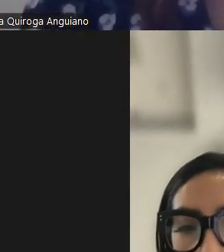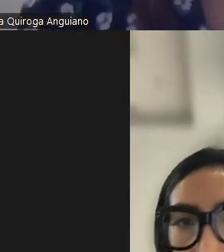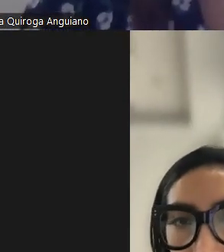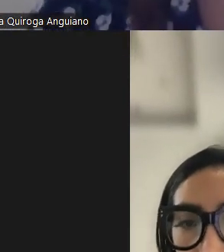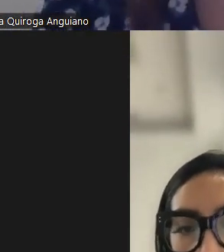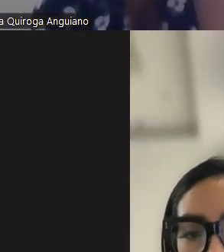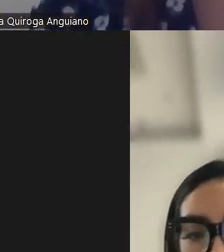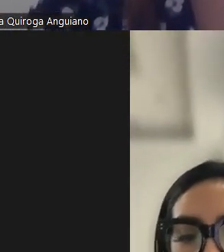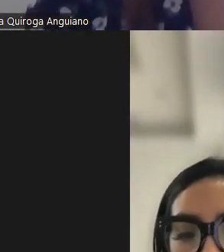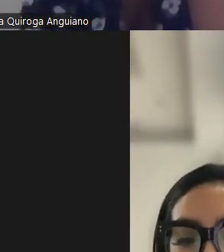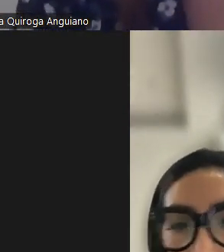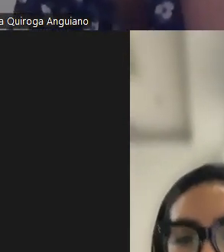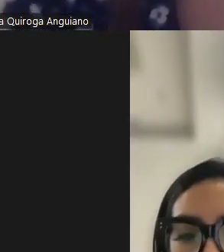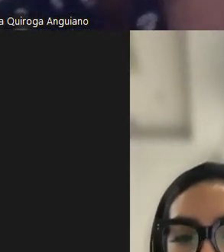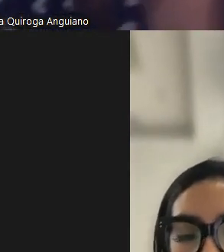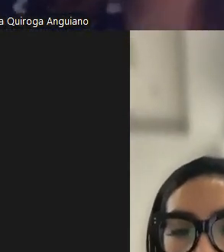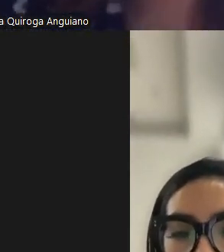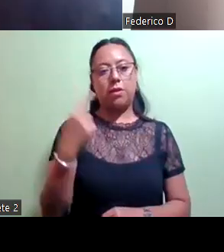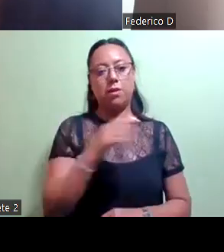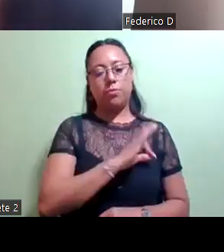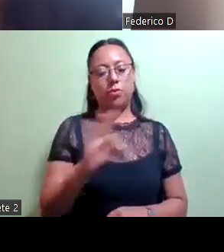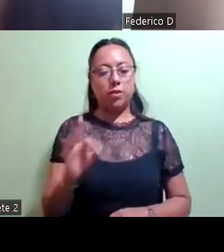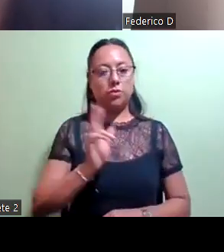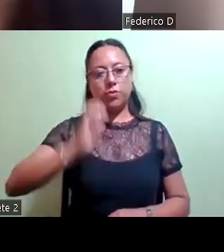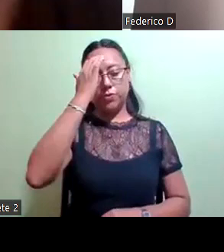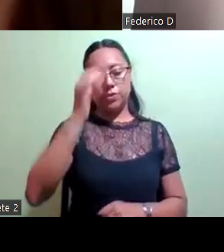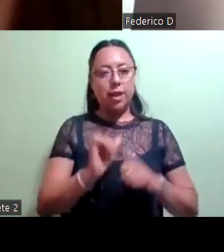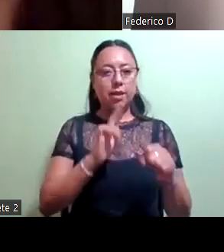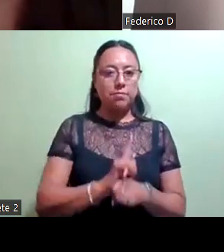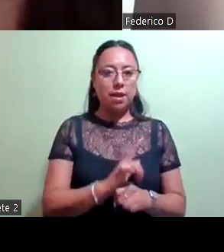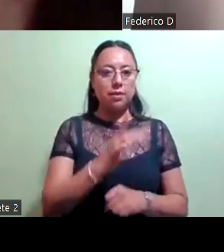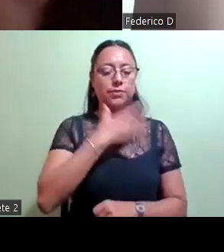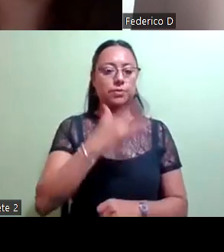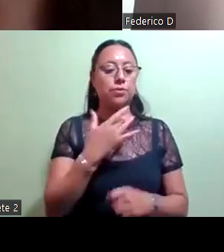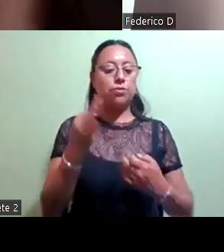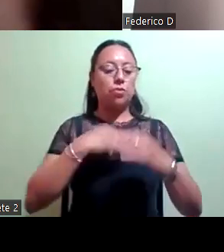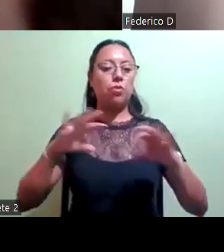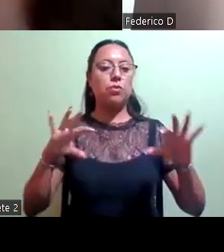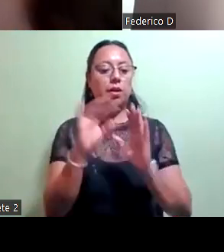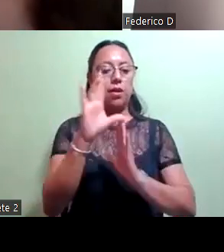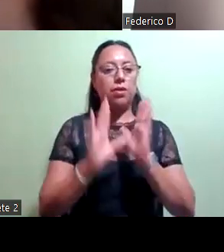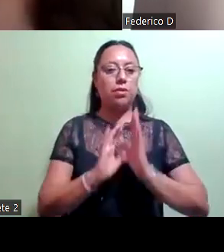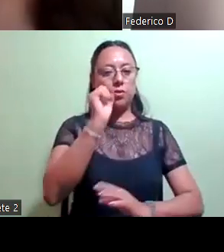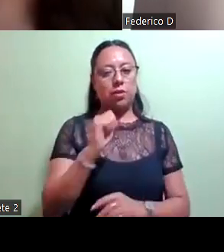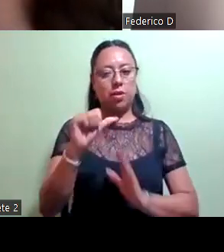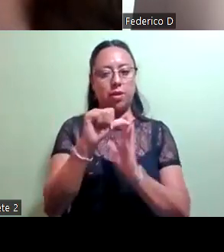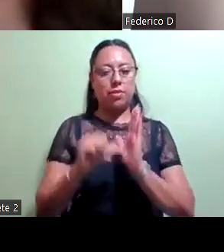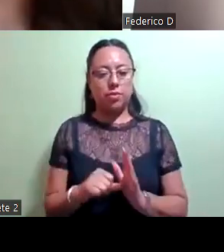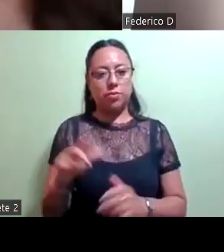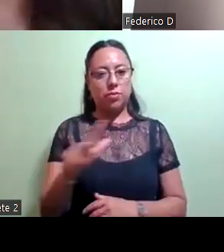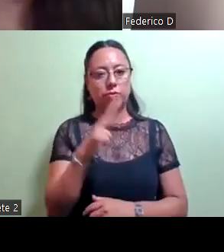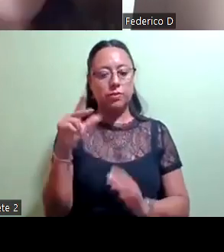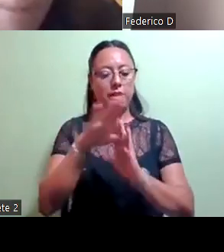realidad el reconocimiento de los animales como seres sintientes, de conformidad con lo que ya existe en nuestra Constitución en el artículo 13, apartado